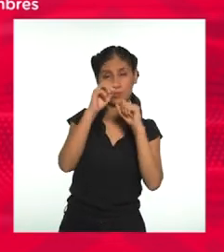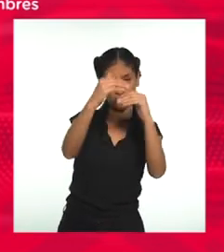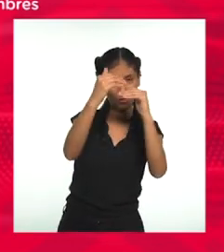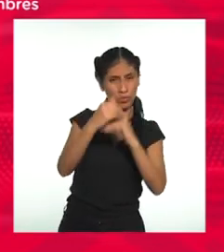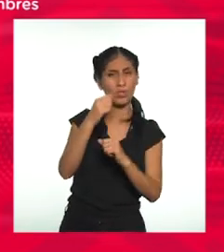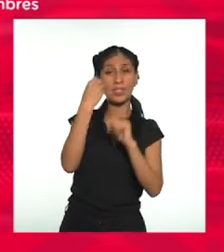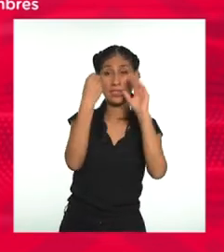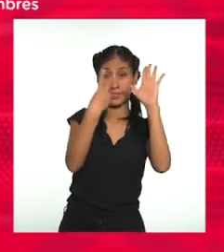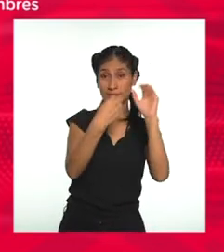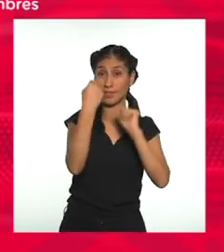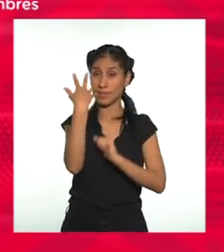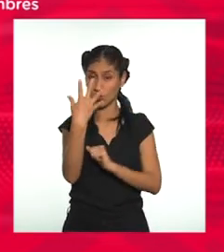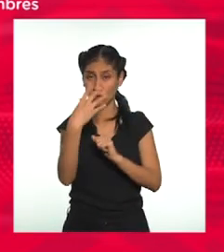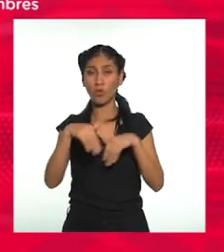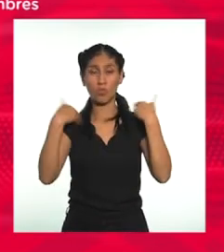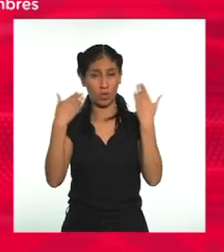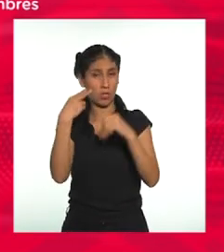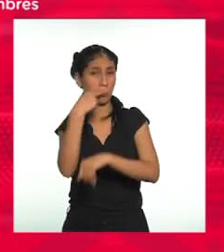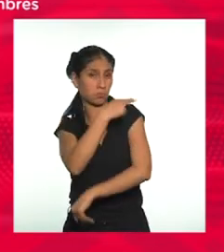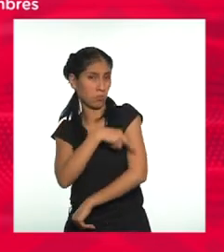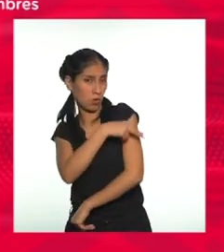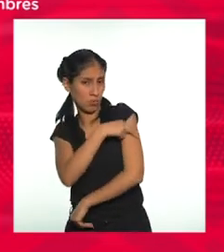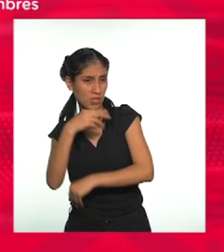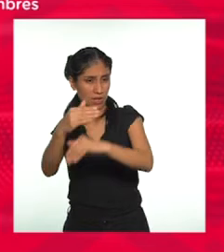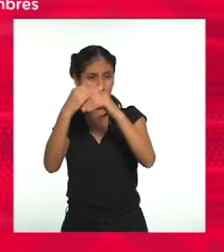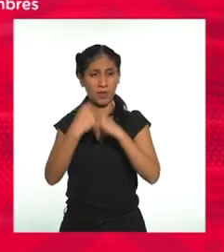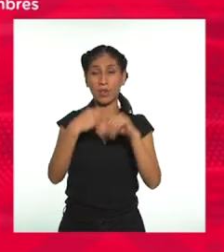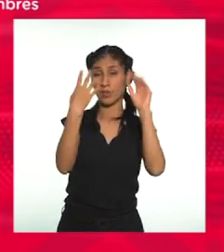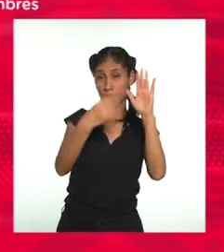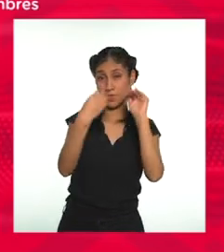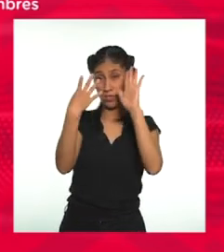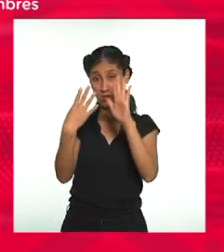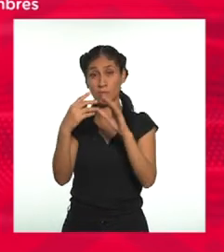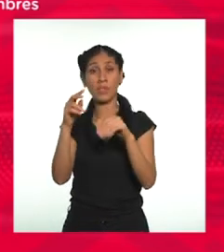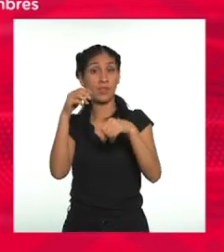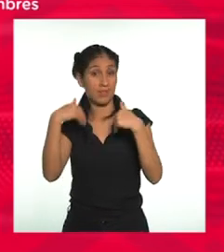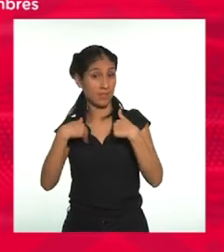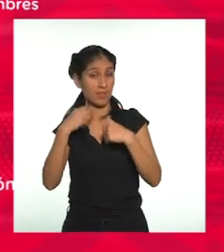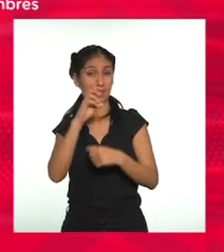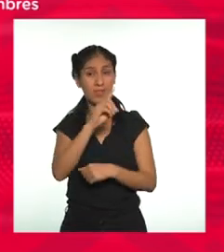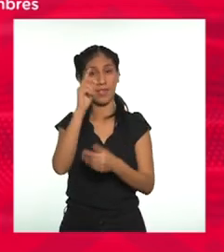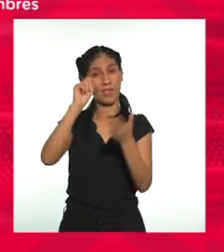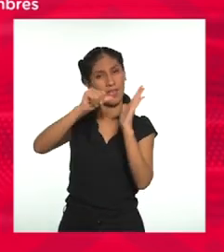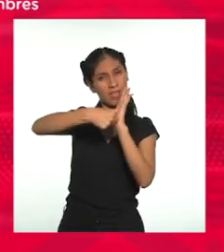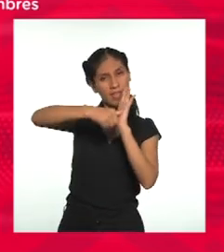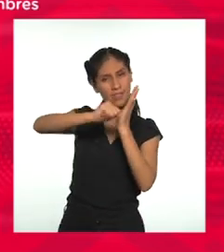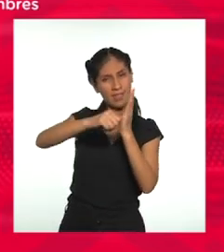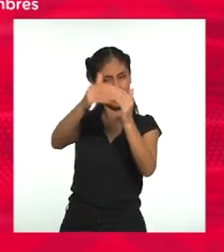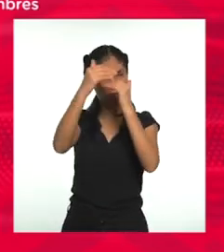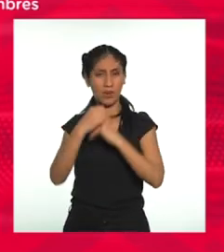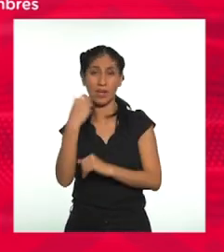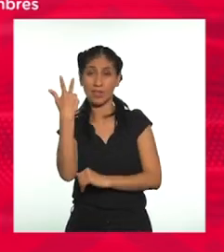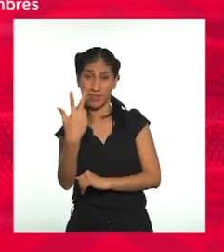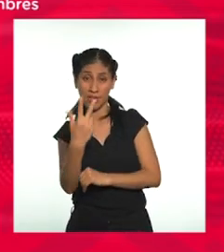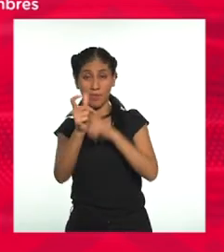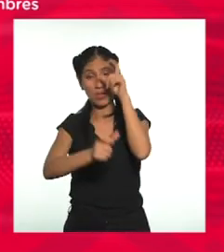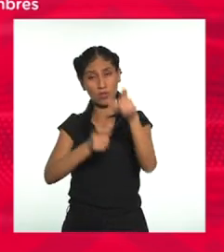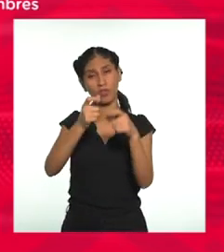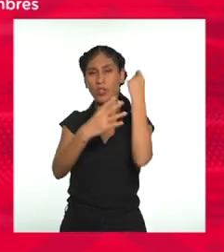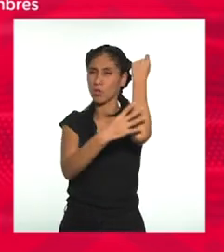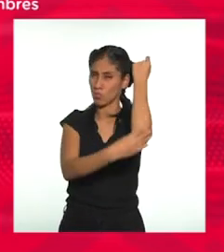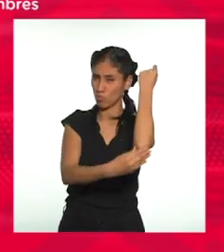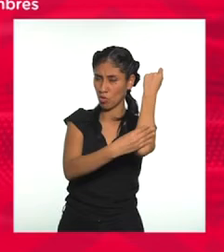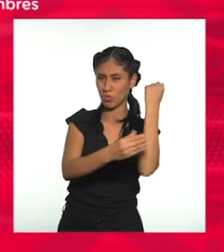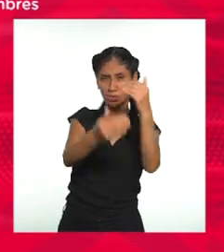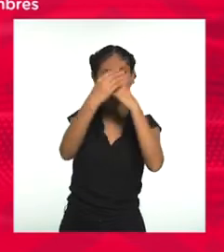75 tendrían seguro médico y 99 tendrían DNI. 3 estarían en situación de